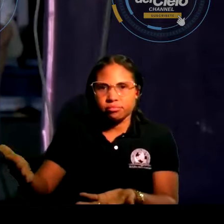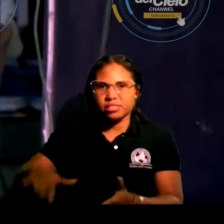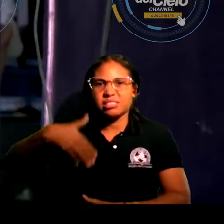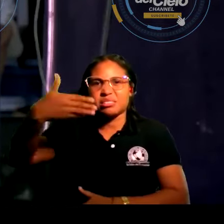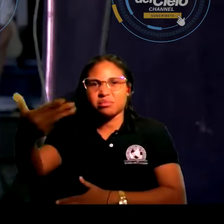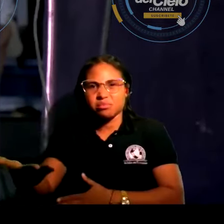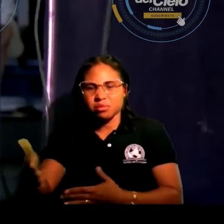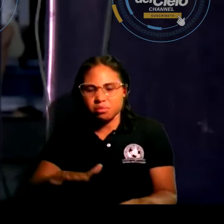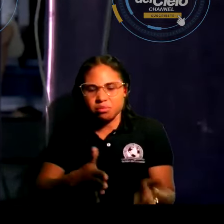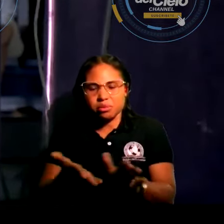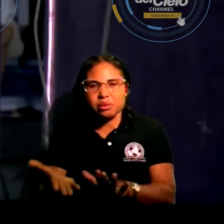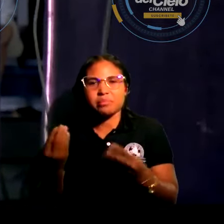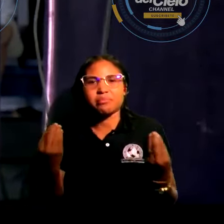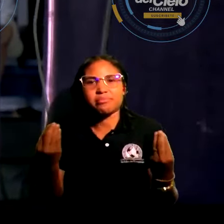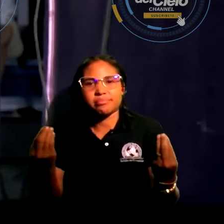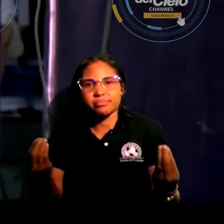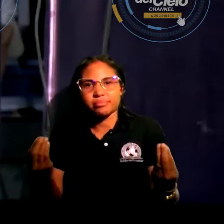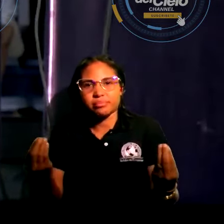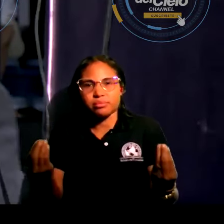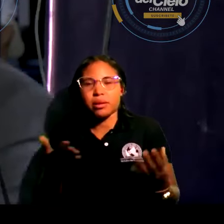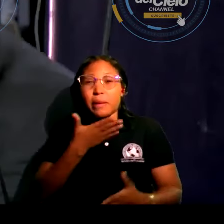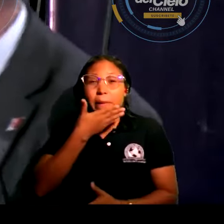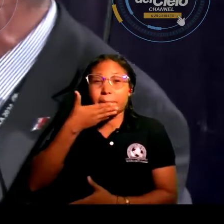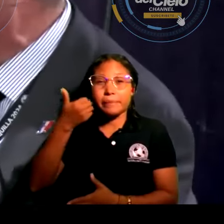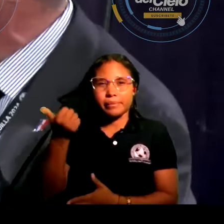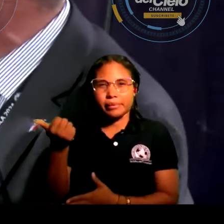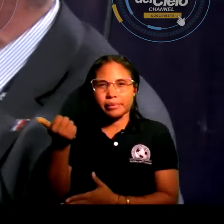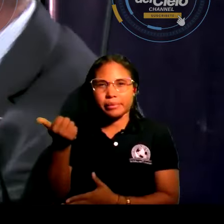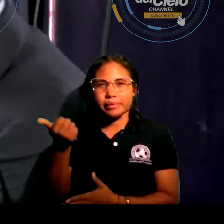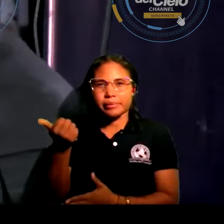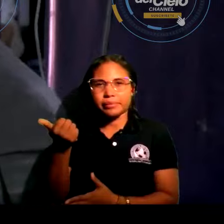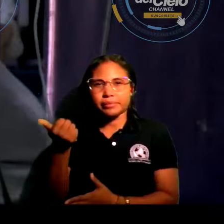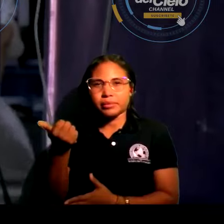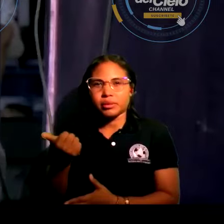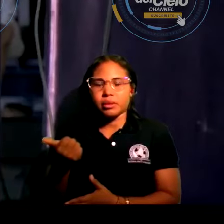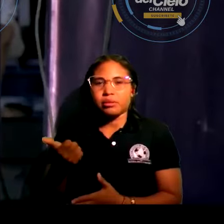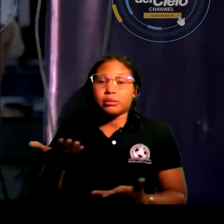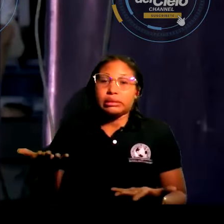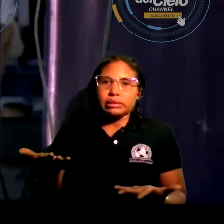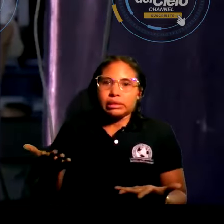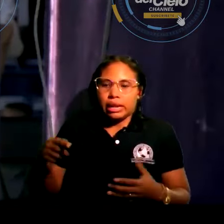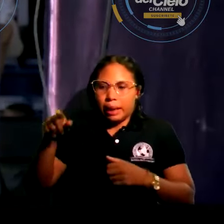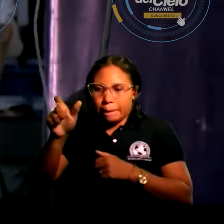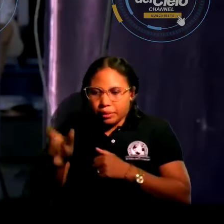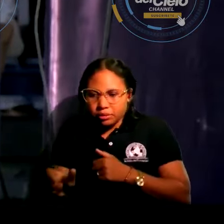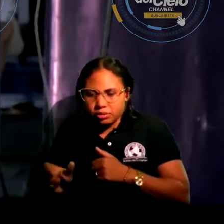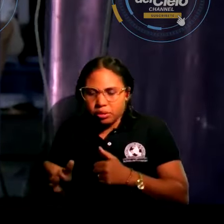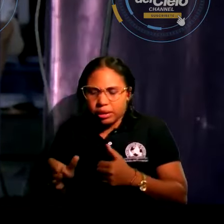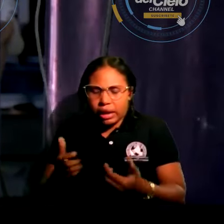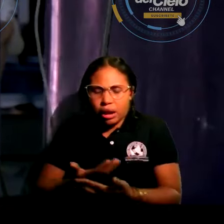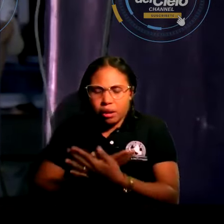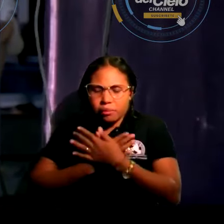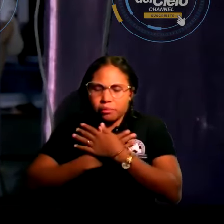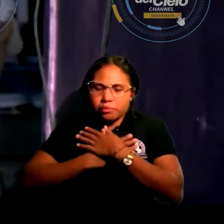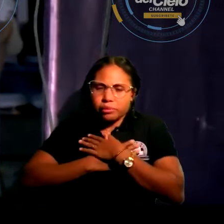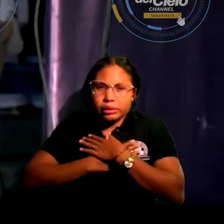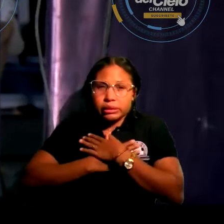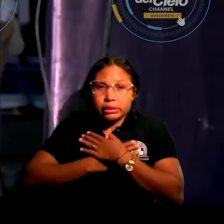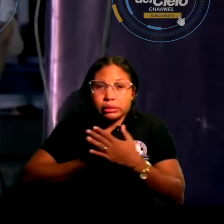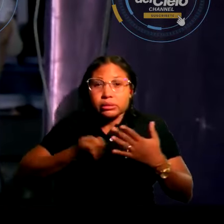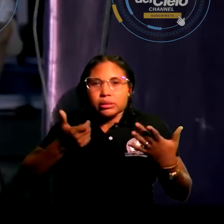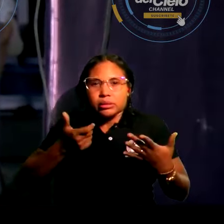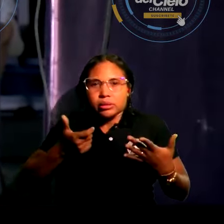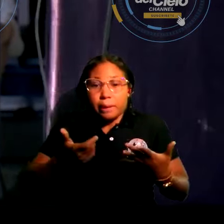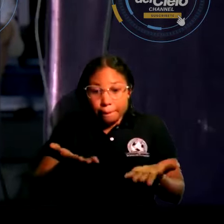qué? Lo mejor que puede decirle al condenado a muerte es: venga, hubo uno que pagó por